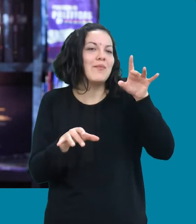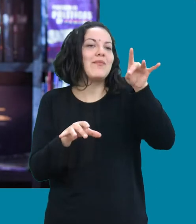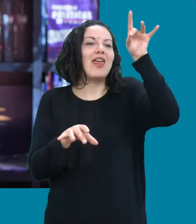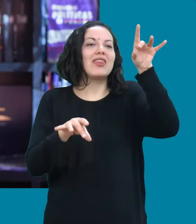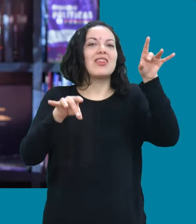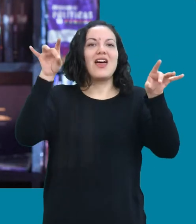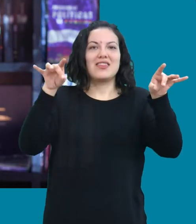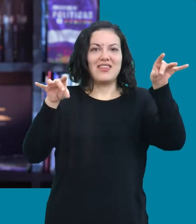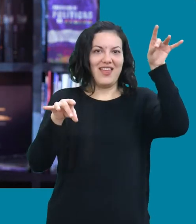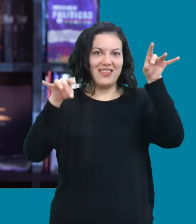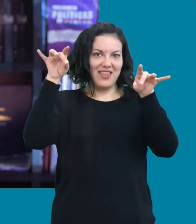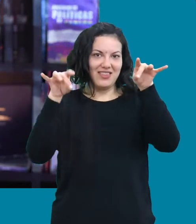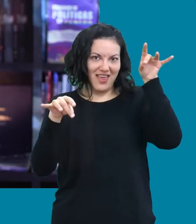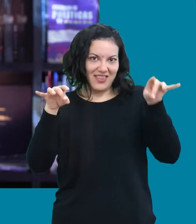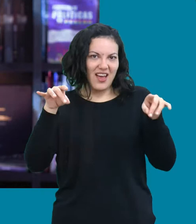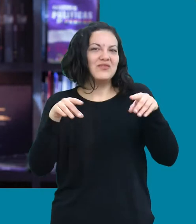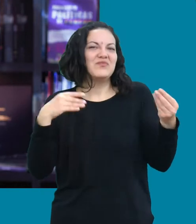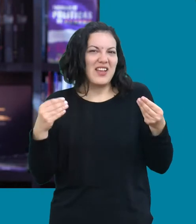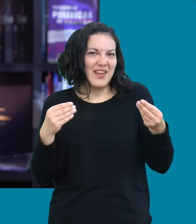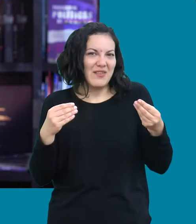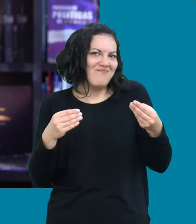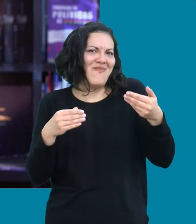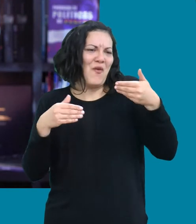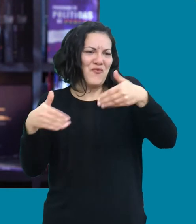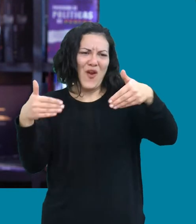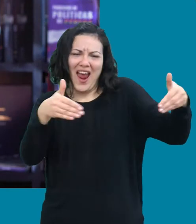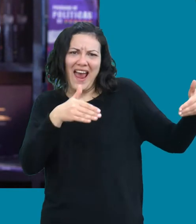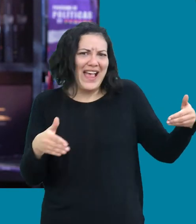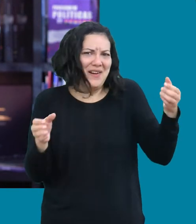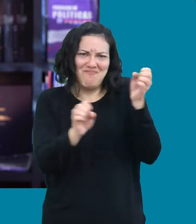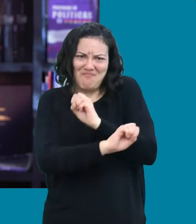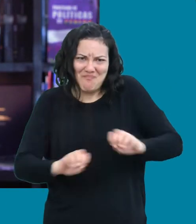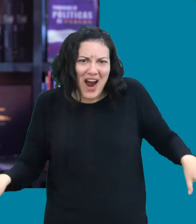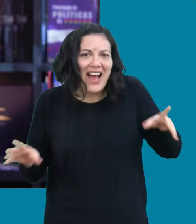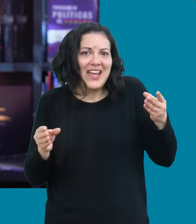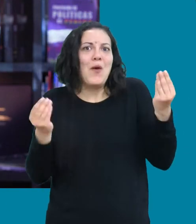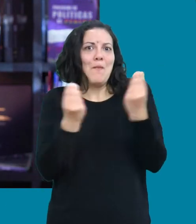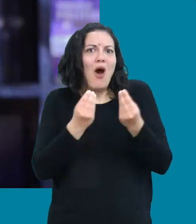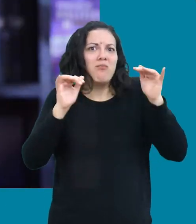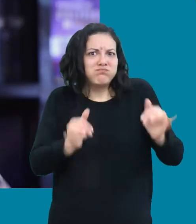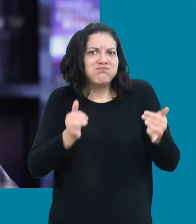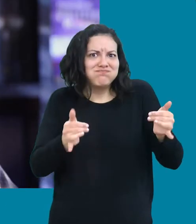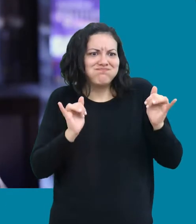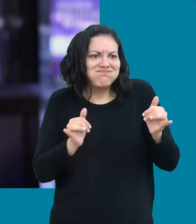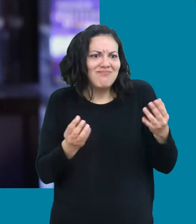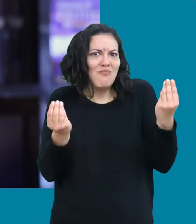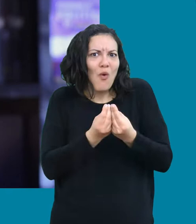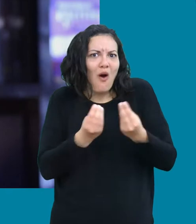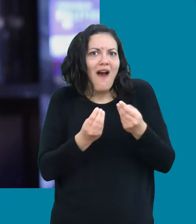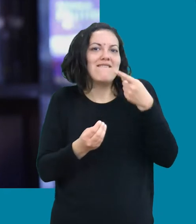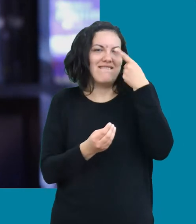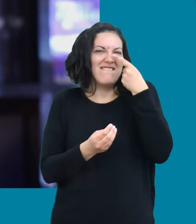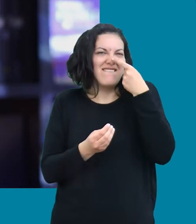es, dejaba fuera brutalmente a muchos jóvenes que habían manifestado su